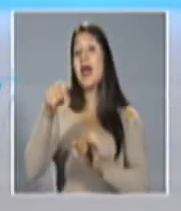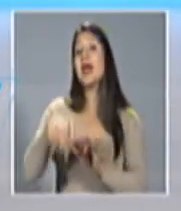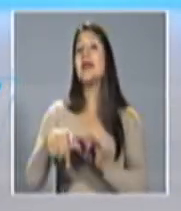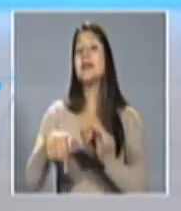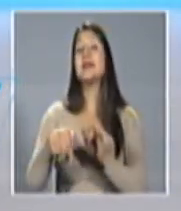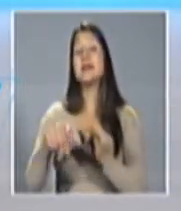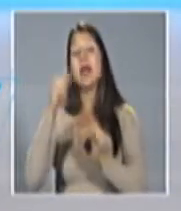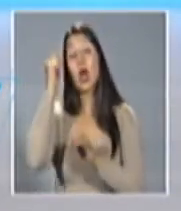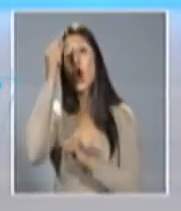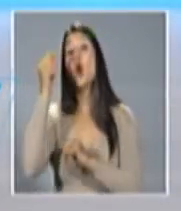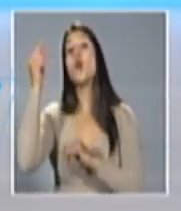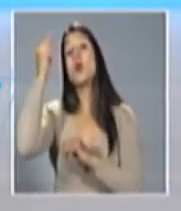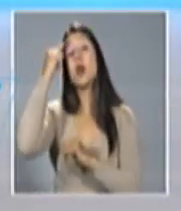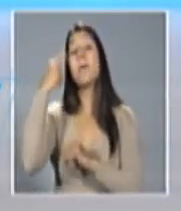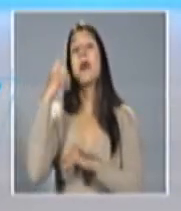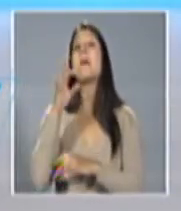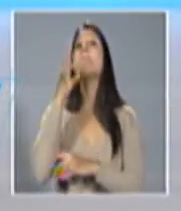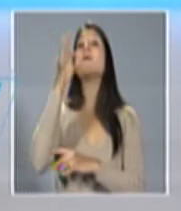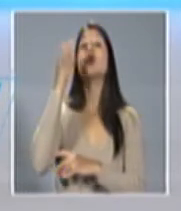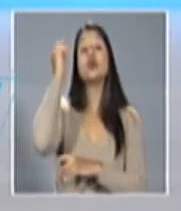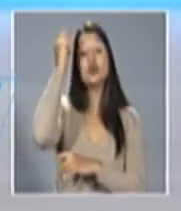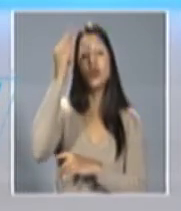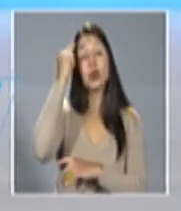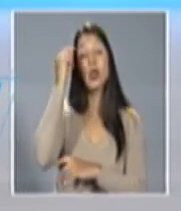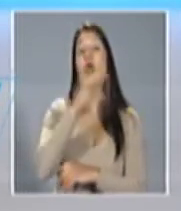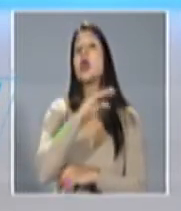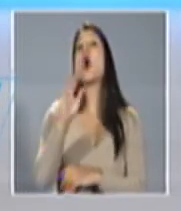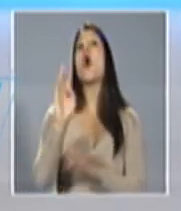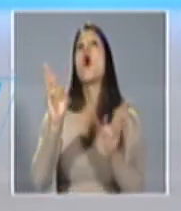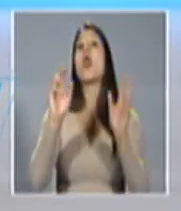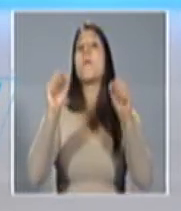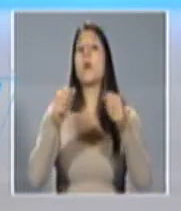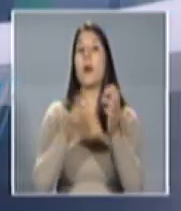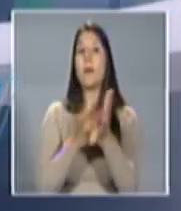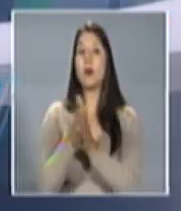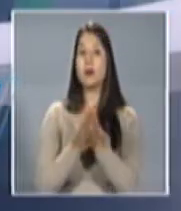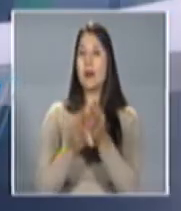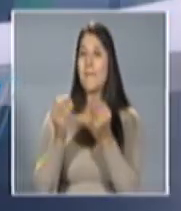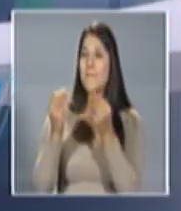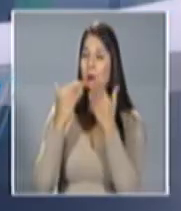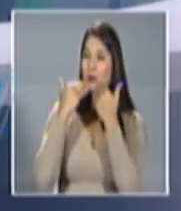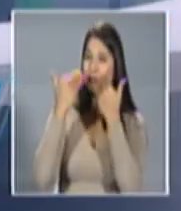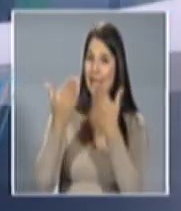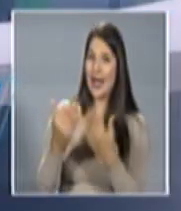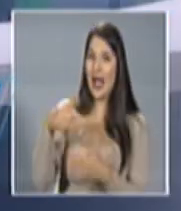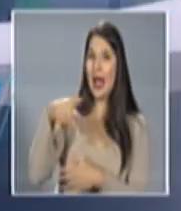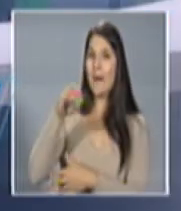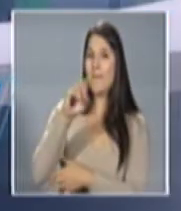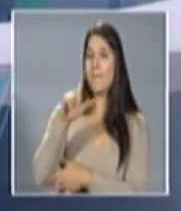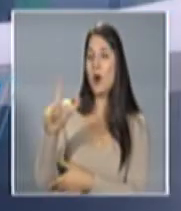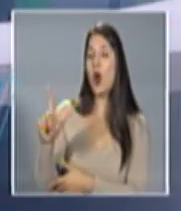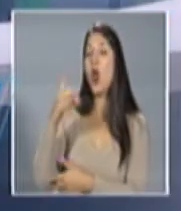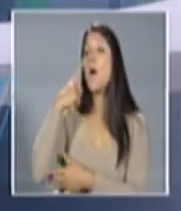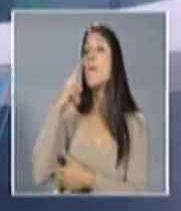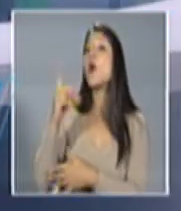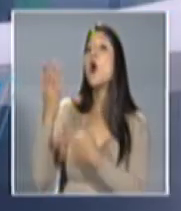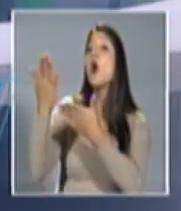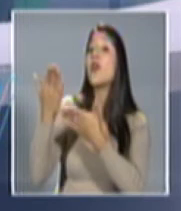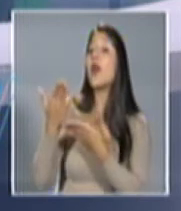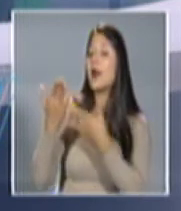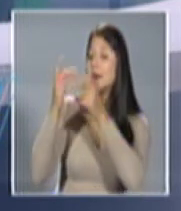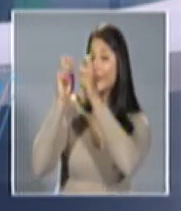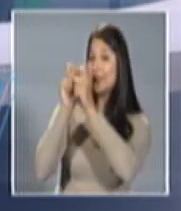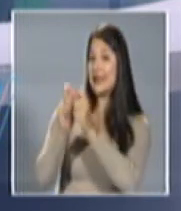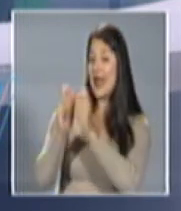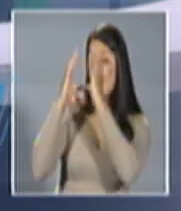esta legislatura al próximo gobierno, y ojalá la pueda aprovechar. Muchísimas gracias, Paul, por habernos brindado todos estos